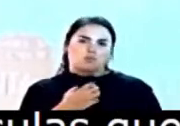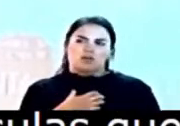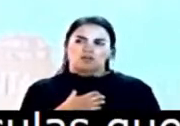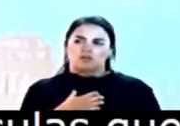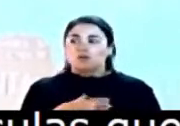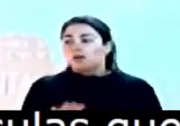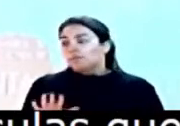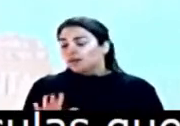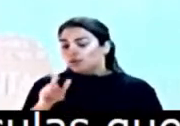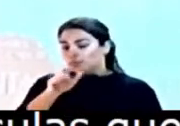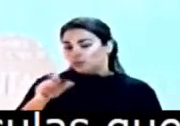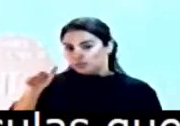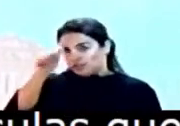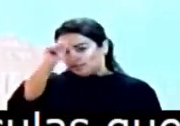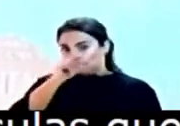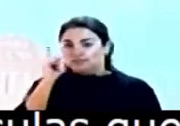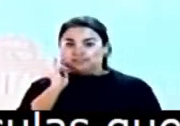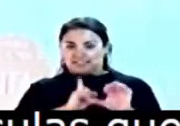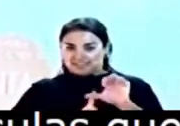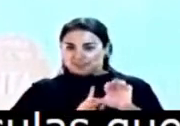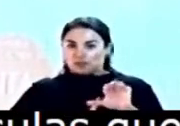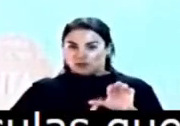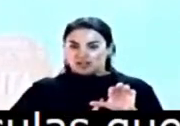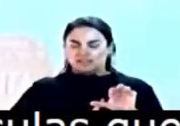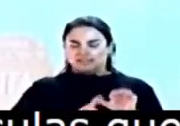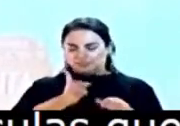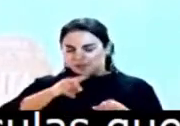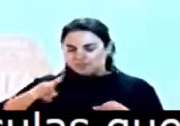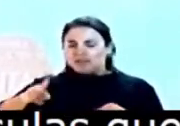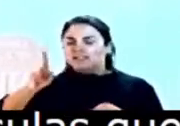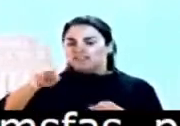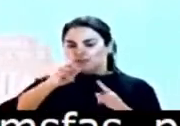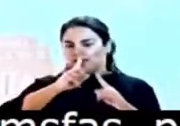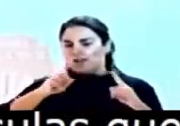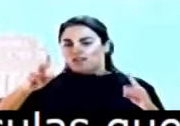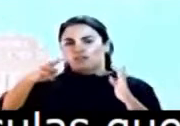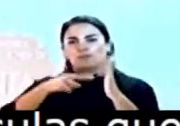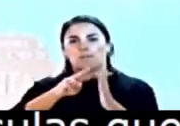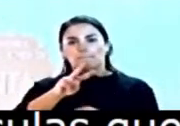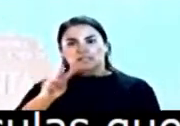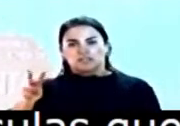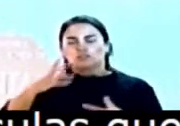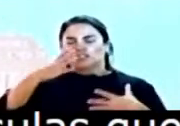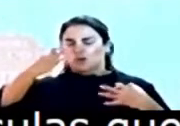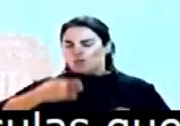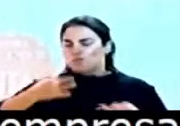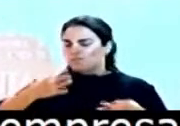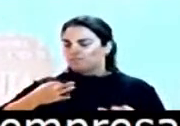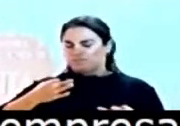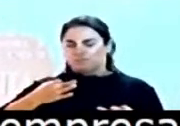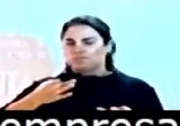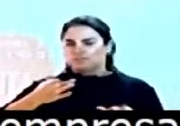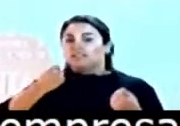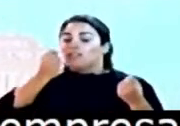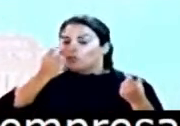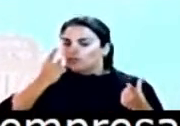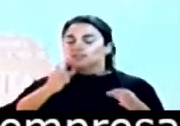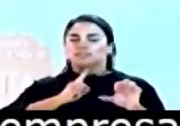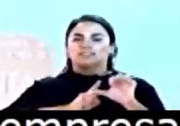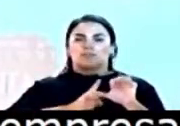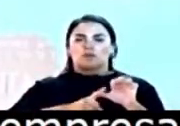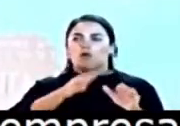que los extremeños y las extremeñas en los próximos meses y durante el año 2022 van a comprobar cómo Extremadura es